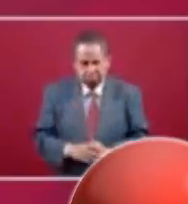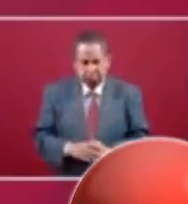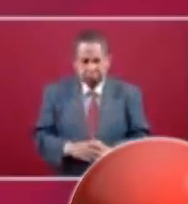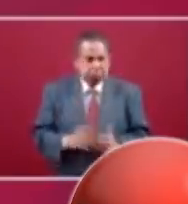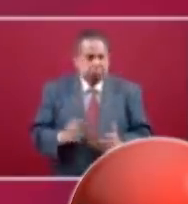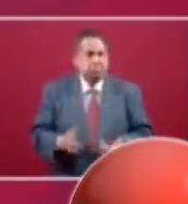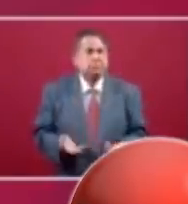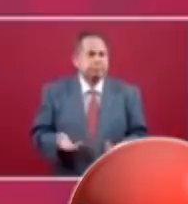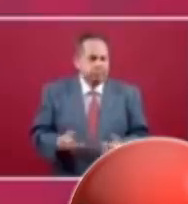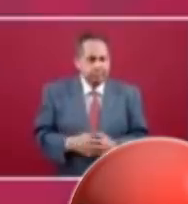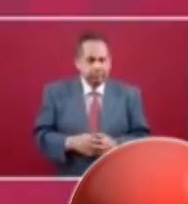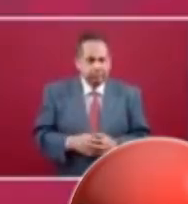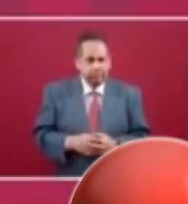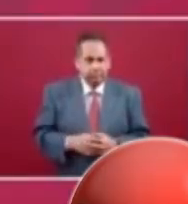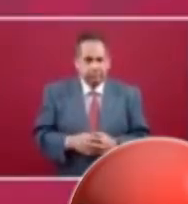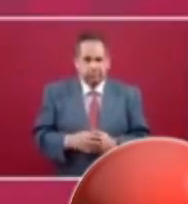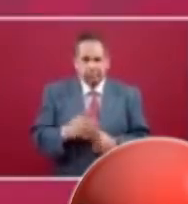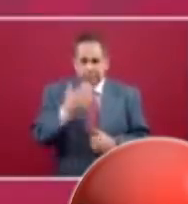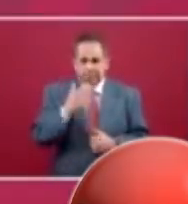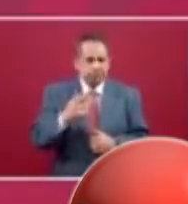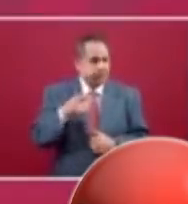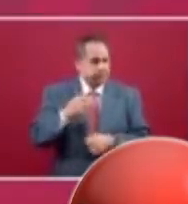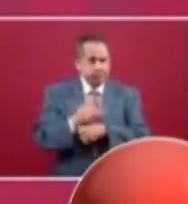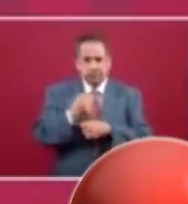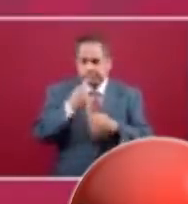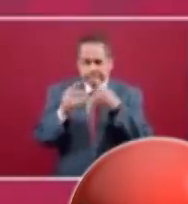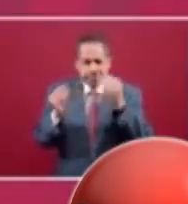Además, es muy buena la polémica